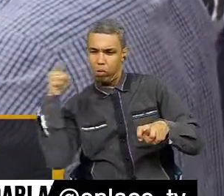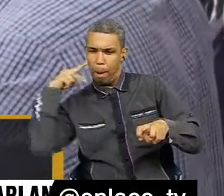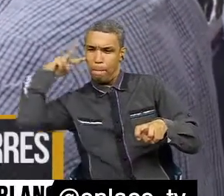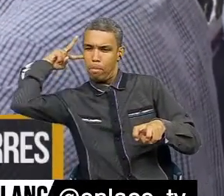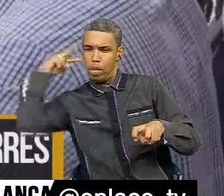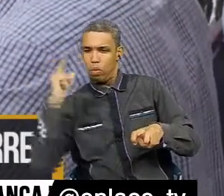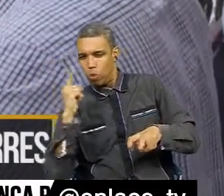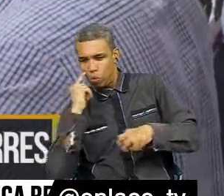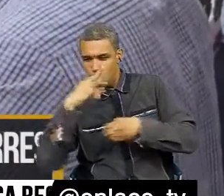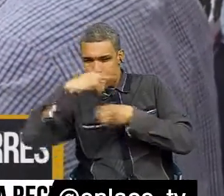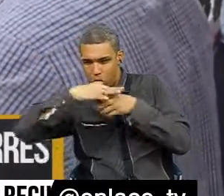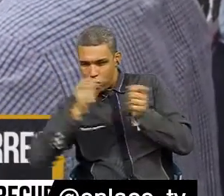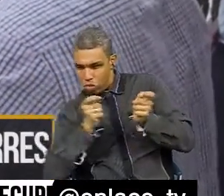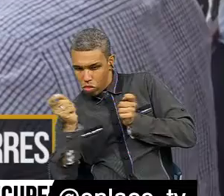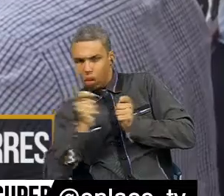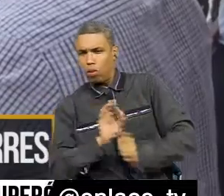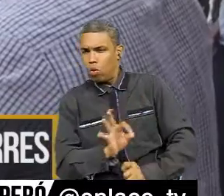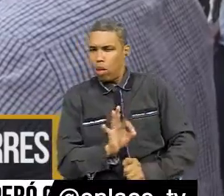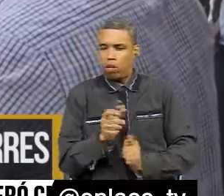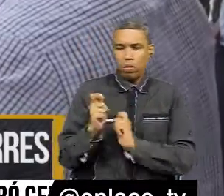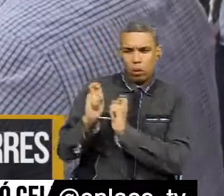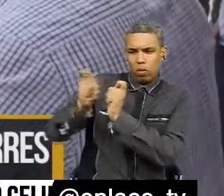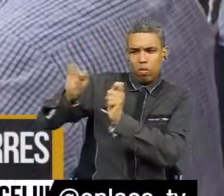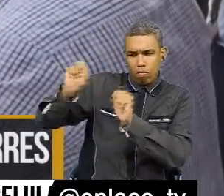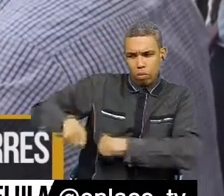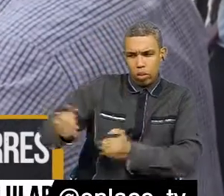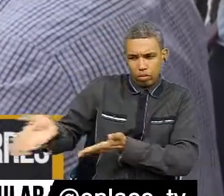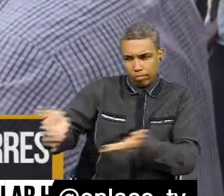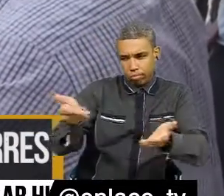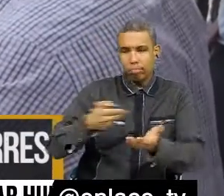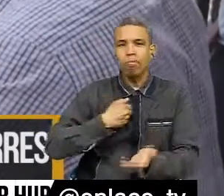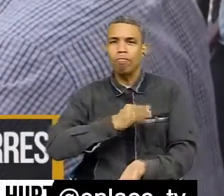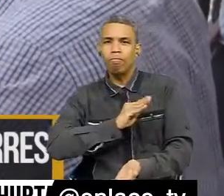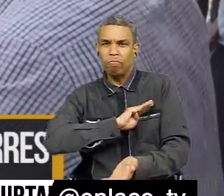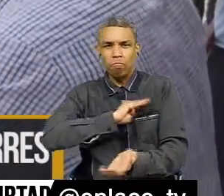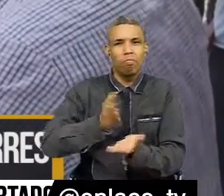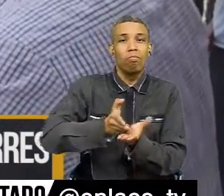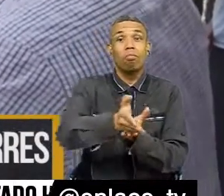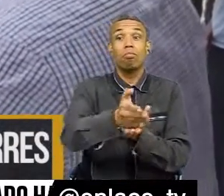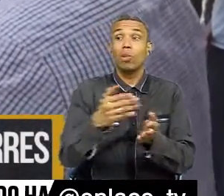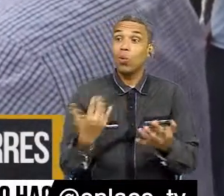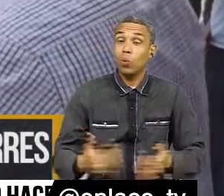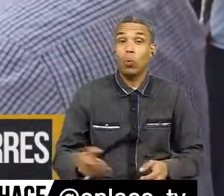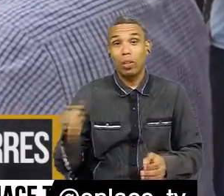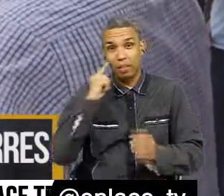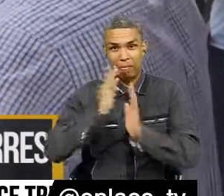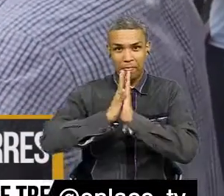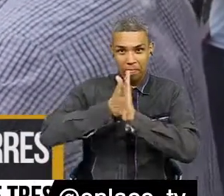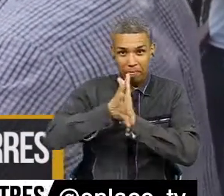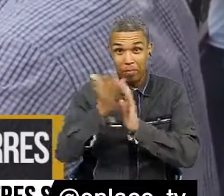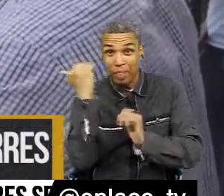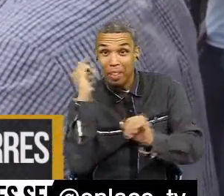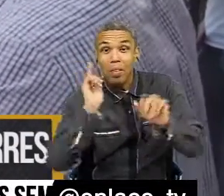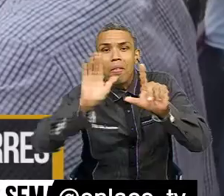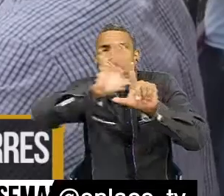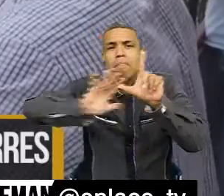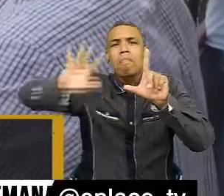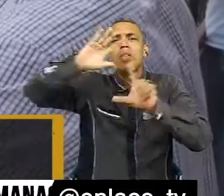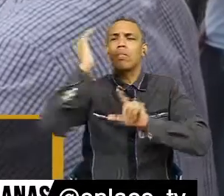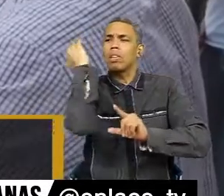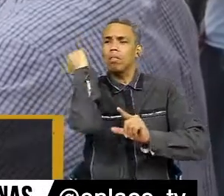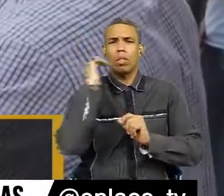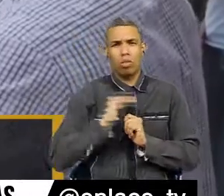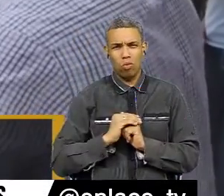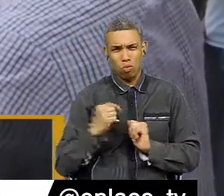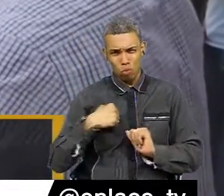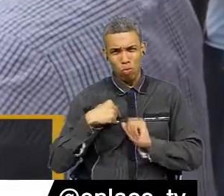podían habernos quitado el triunfo, porque en esto realmente la política se mueve muy fuerte y, como lo decía en el video de ayer, yo no vengo de una familia política